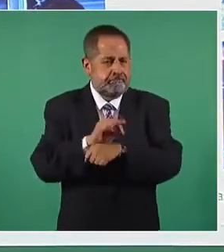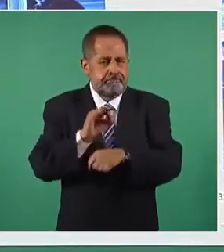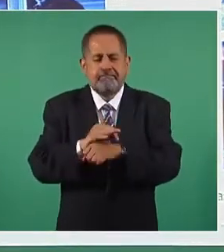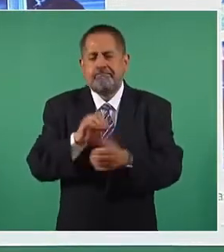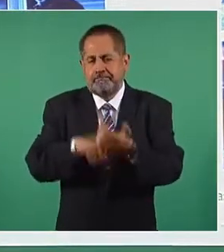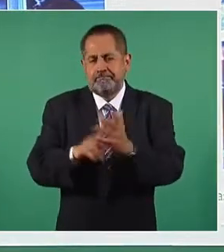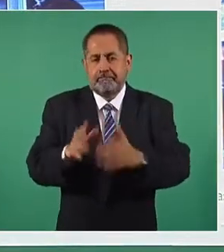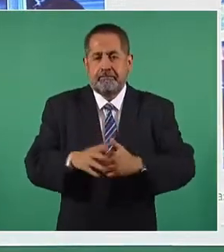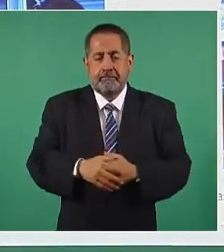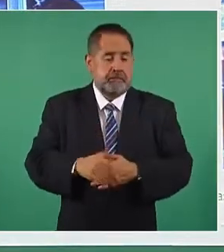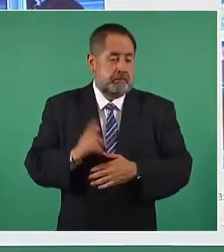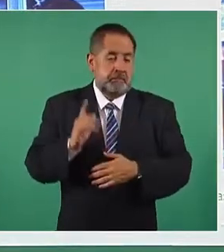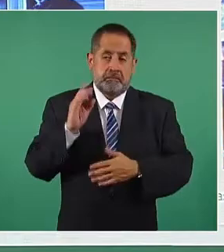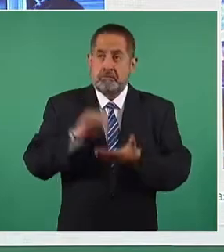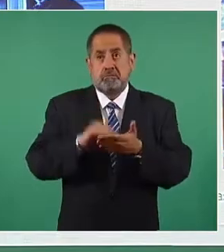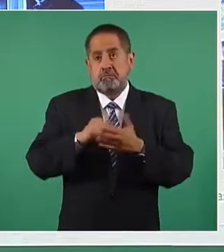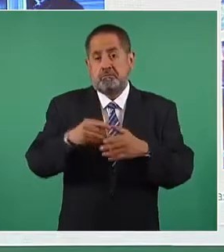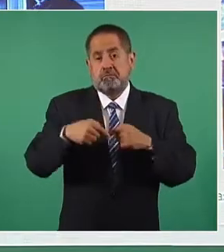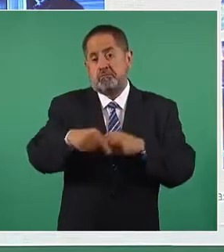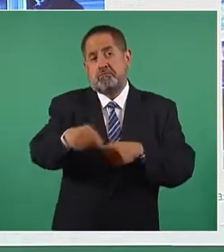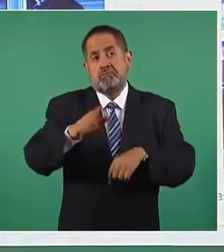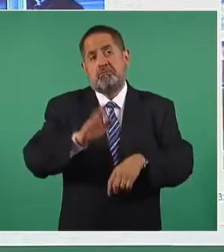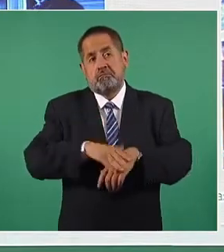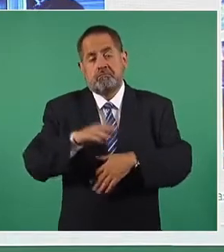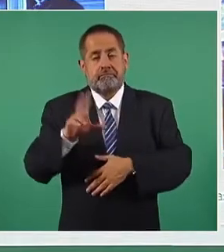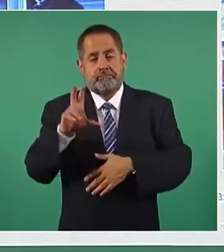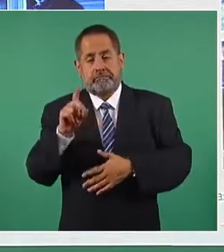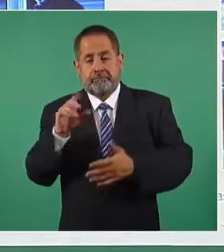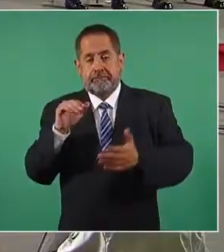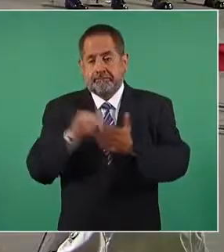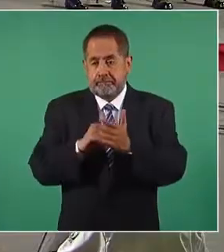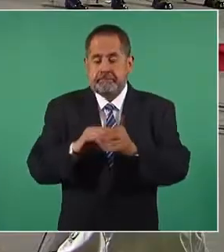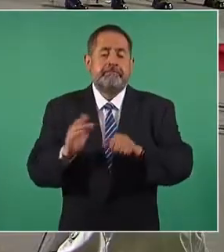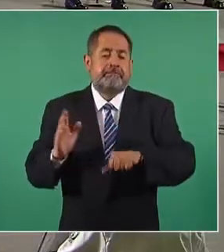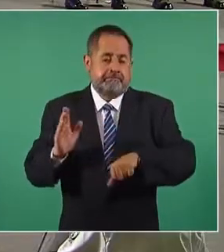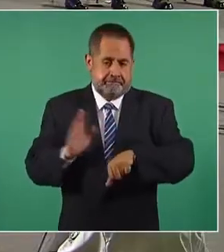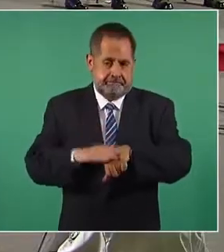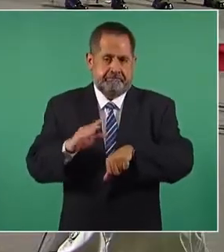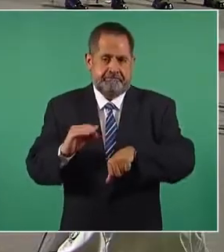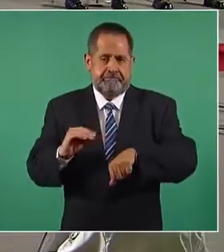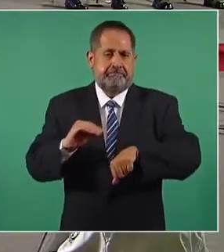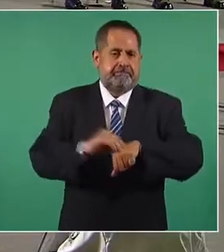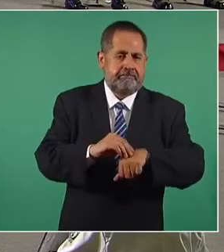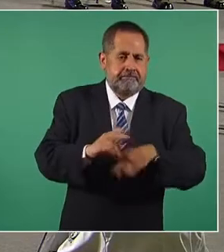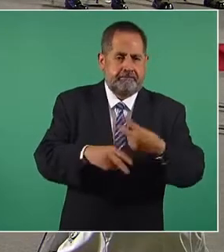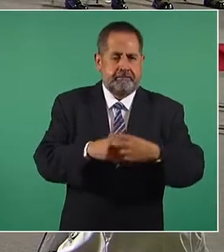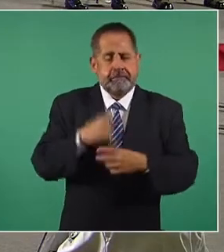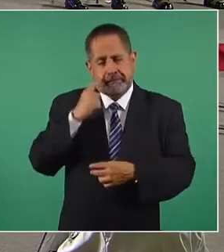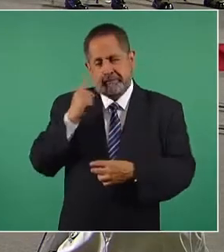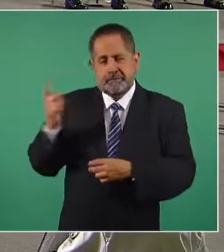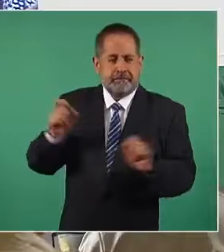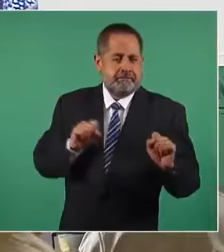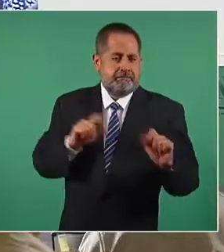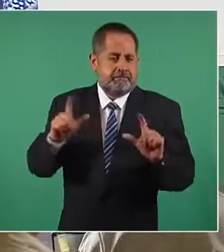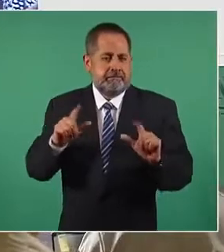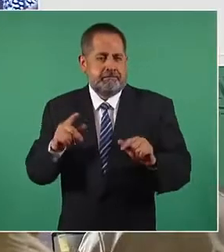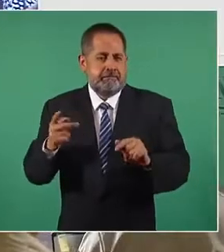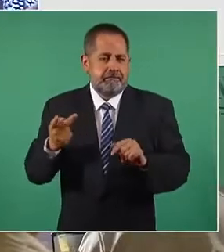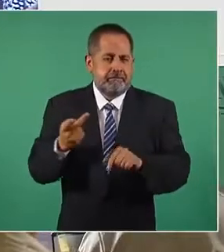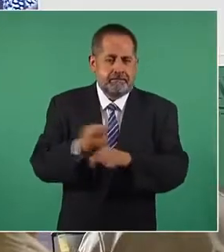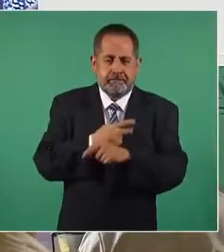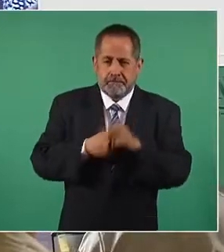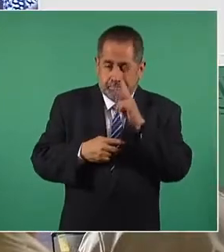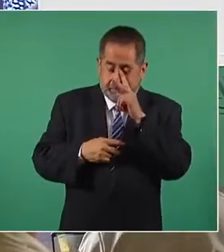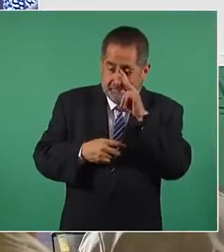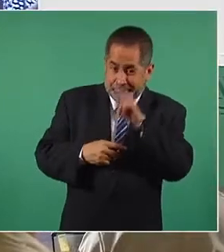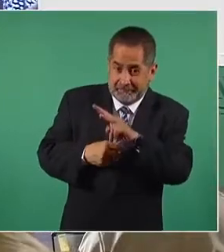espera continuar con la aplicación de alrededor de 30,000 dosis adicionales. Y bueno, aquí hay algunas imágenes de lo que está ocurriendo allá en la